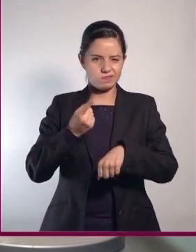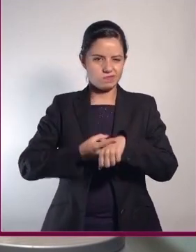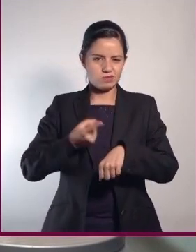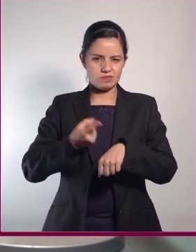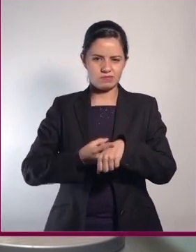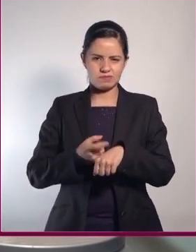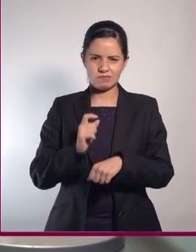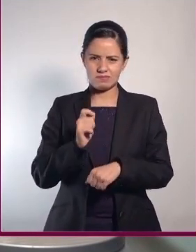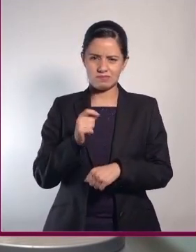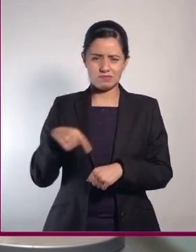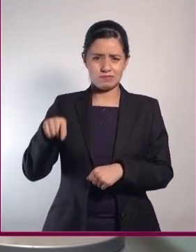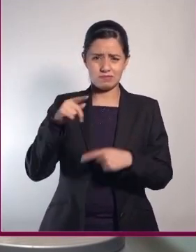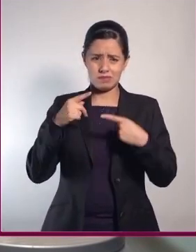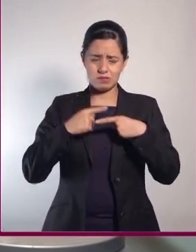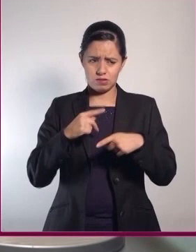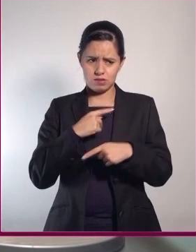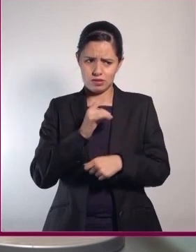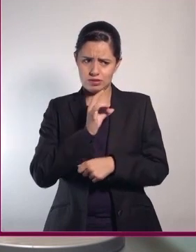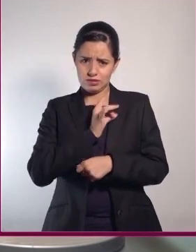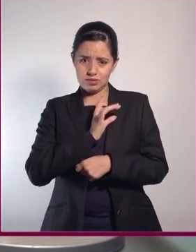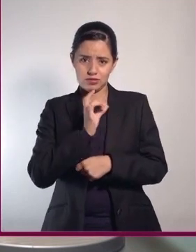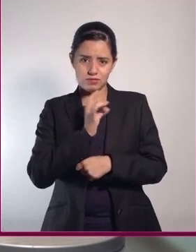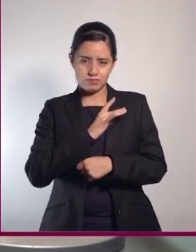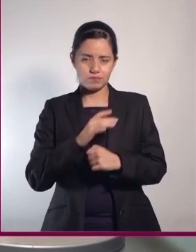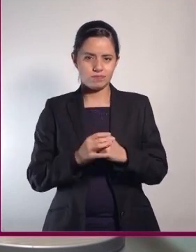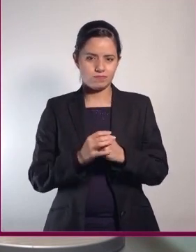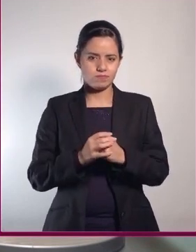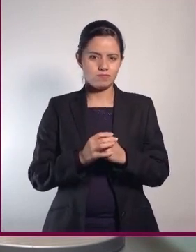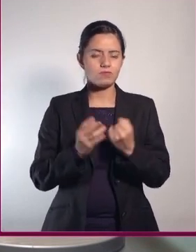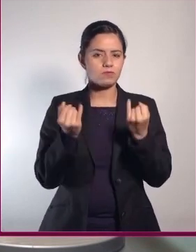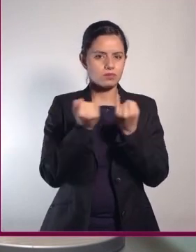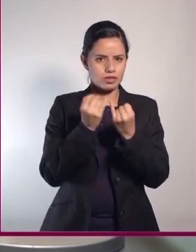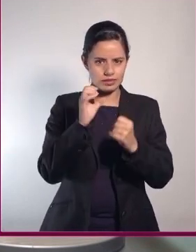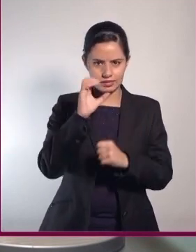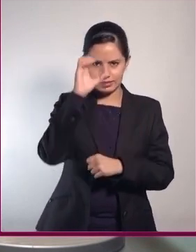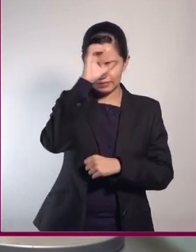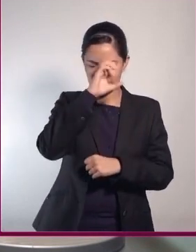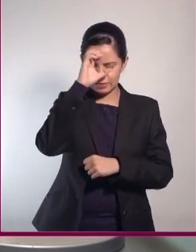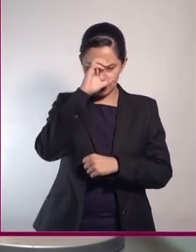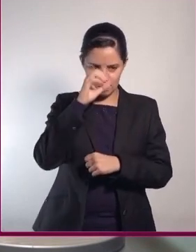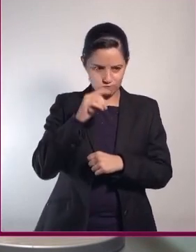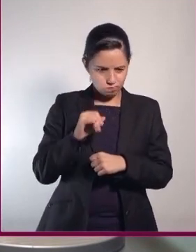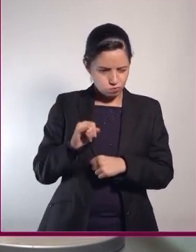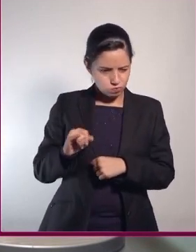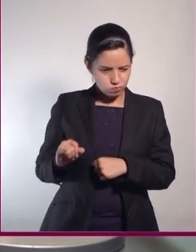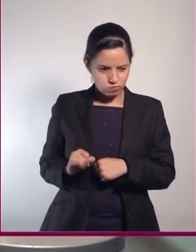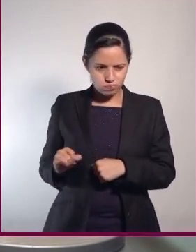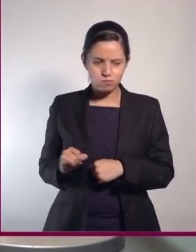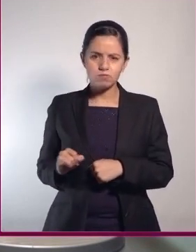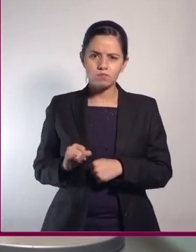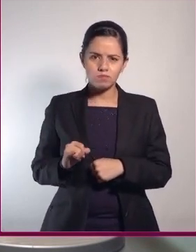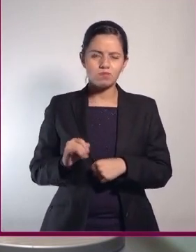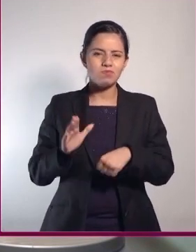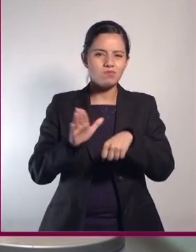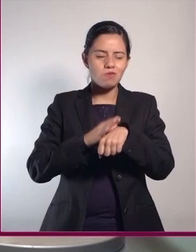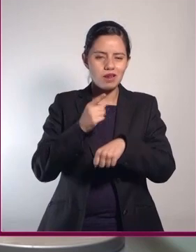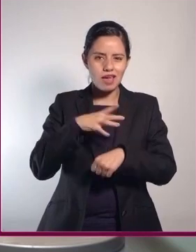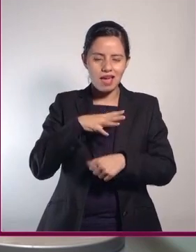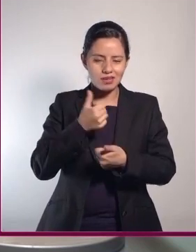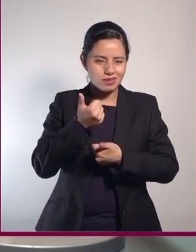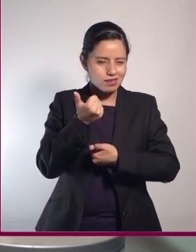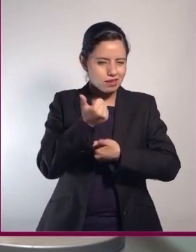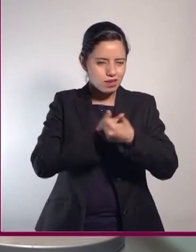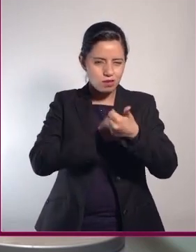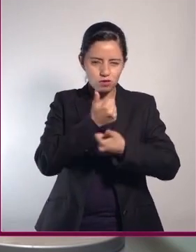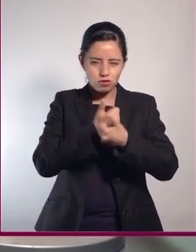más temidas y desde un punto de vista científico más fascinantes por todos los retos que ha implicado